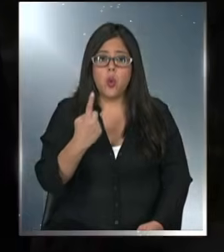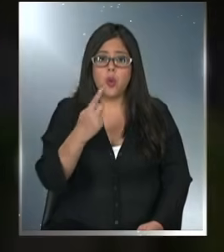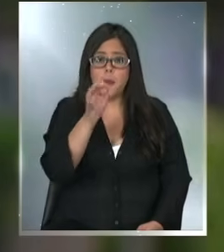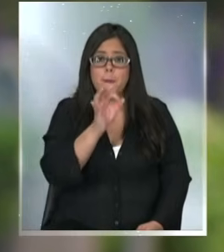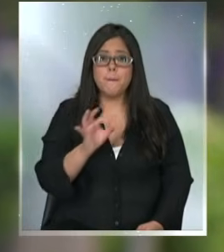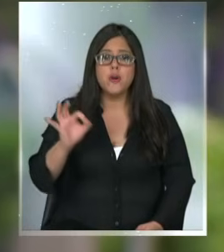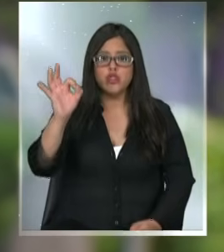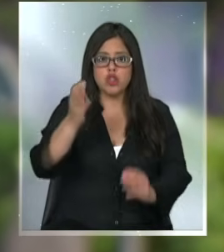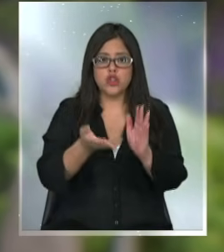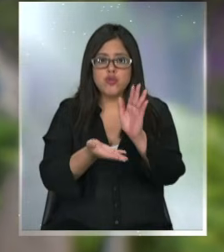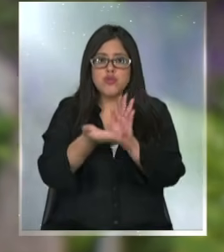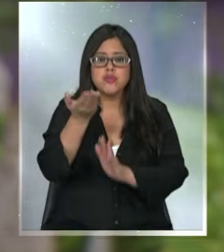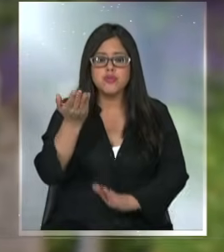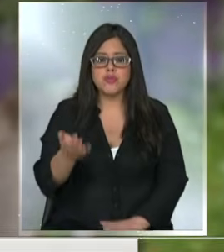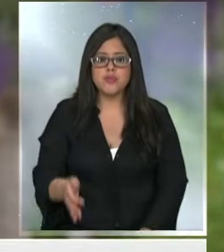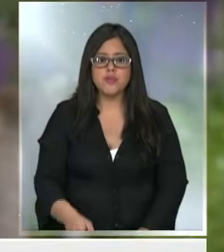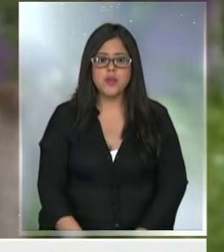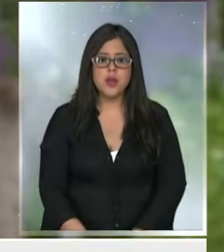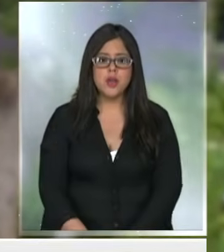100%.